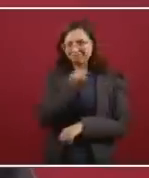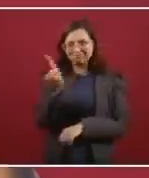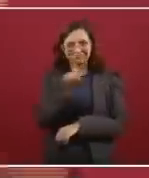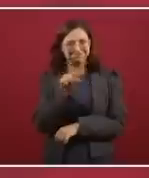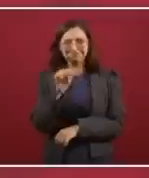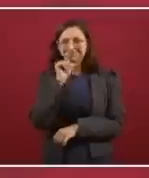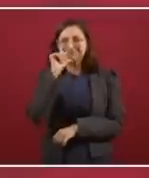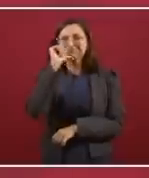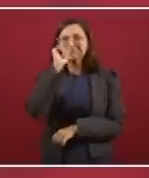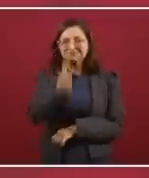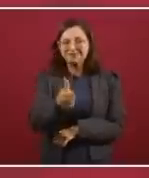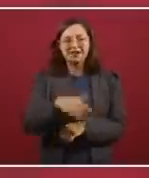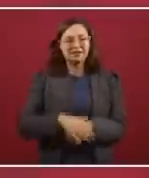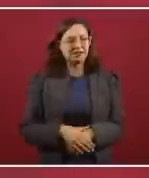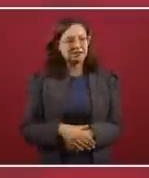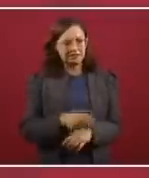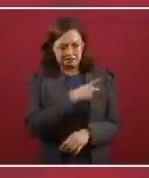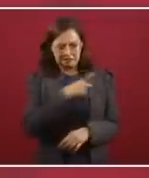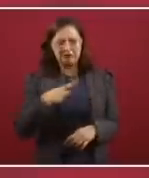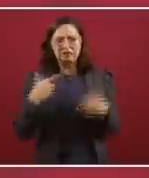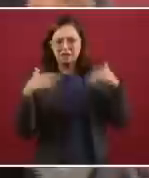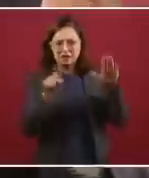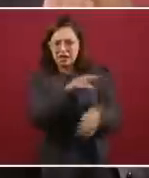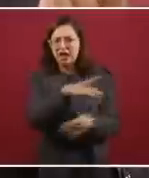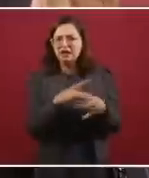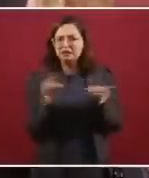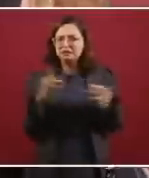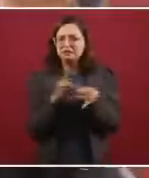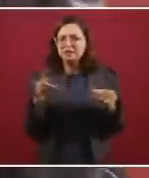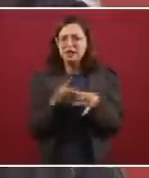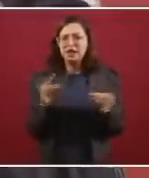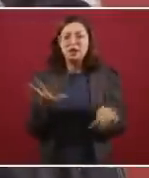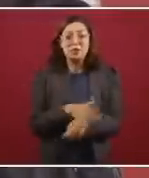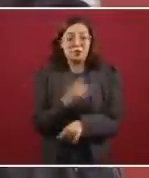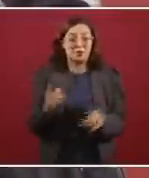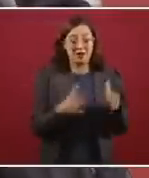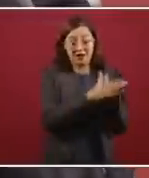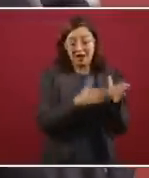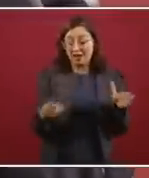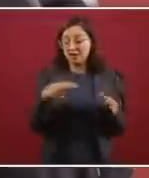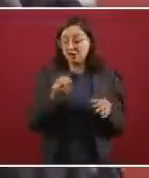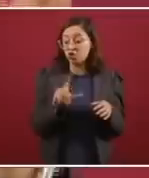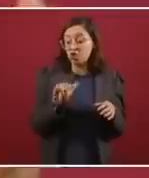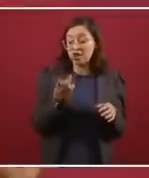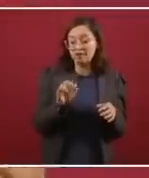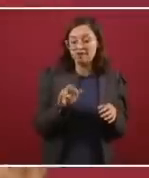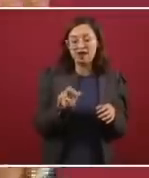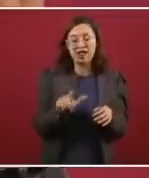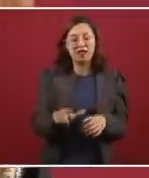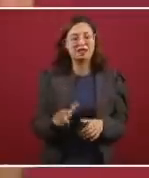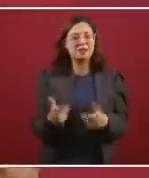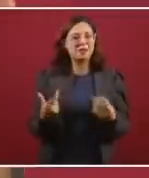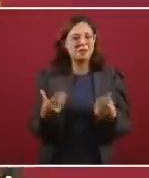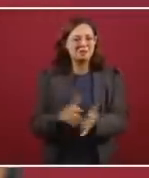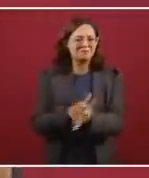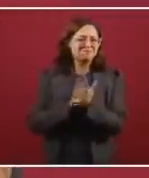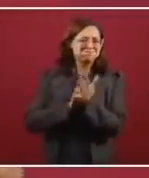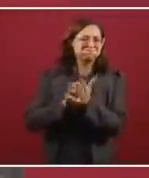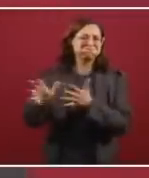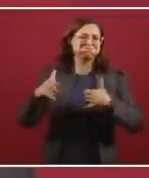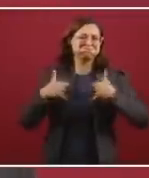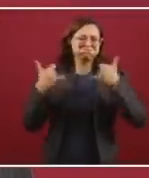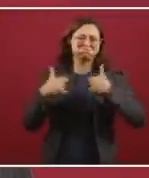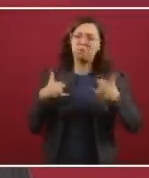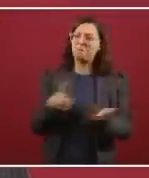Todavía nos deben una explicación, porque durante todo el periodo neoliberal rechazaron a millones de